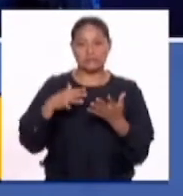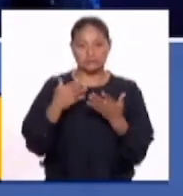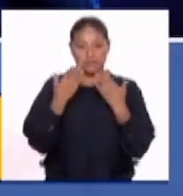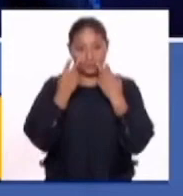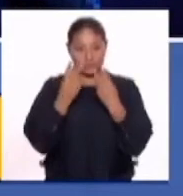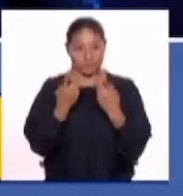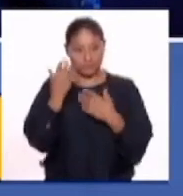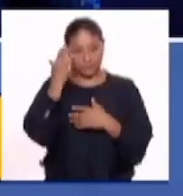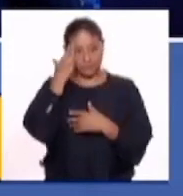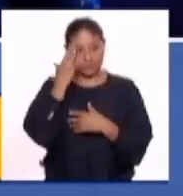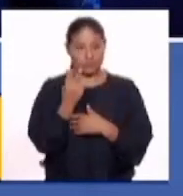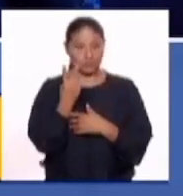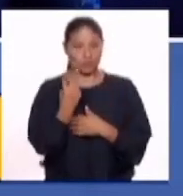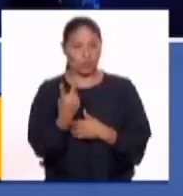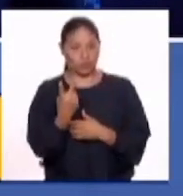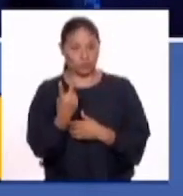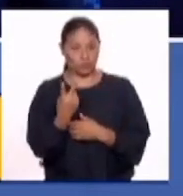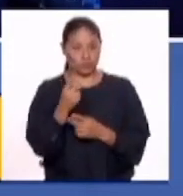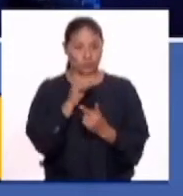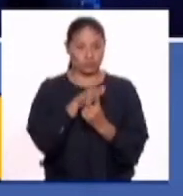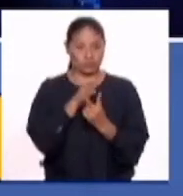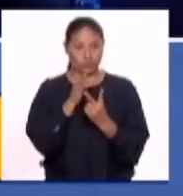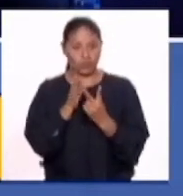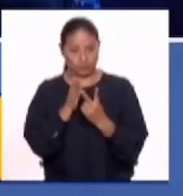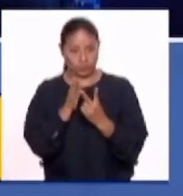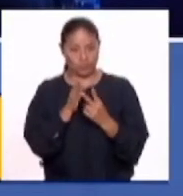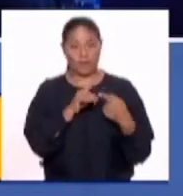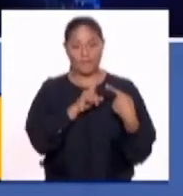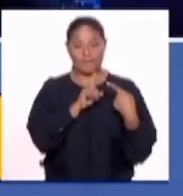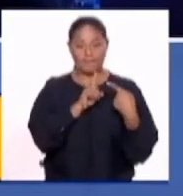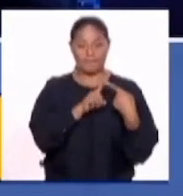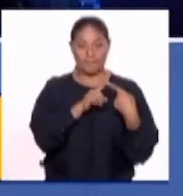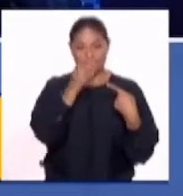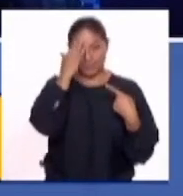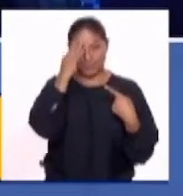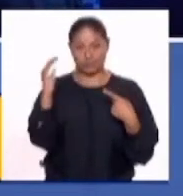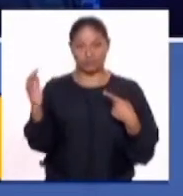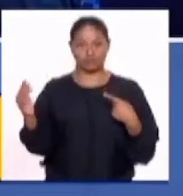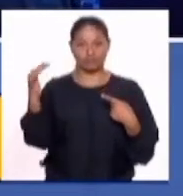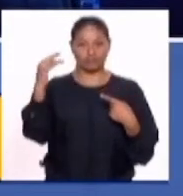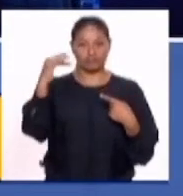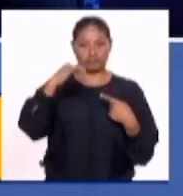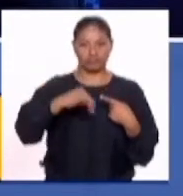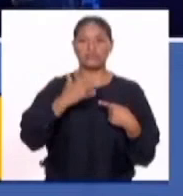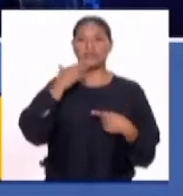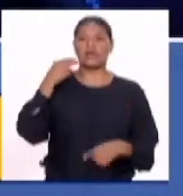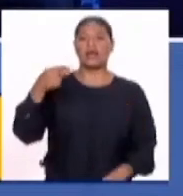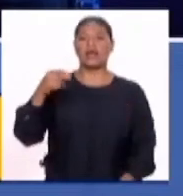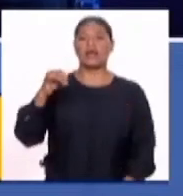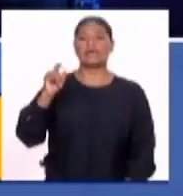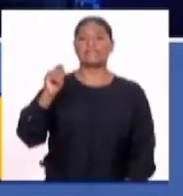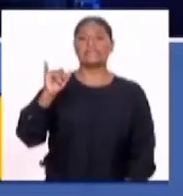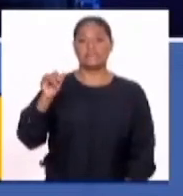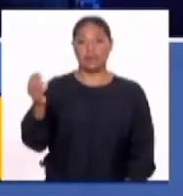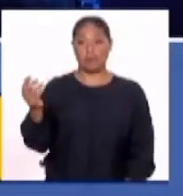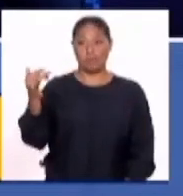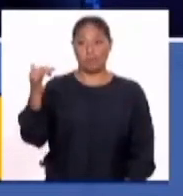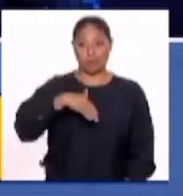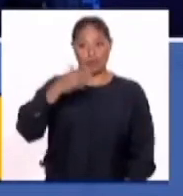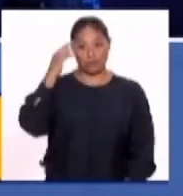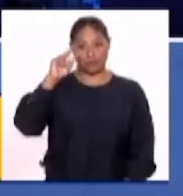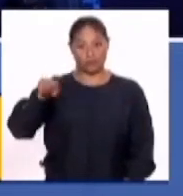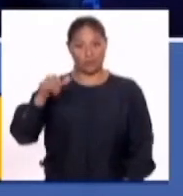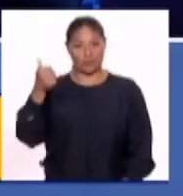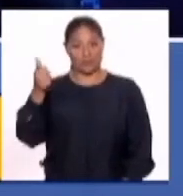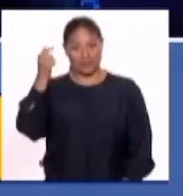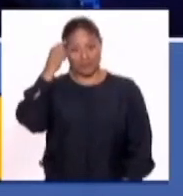hablando de dos procesos migratorios que comienzan en dos momentos distintos, ¿no? El caso de Haití comienza en el año 2010, después del terremoto, y en el